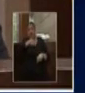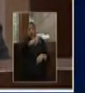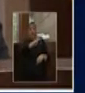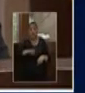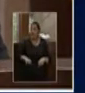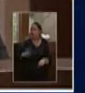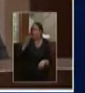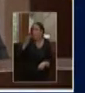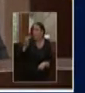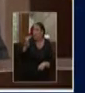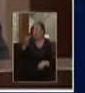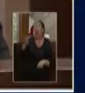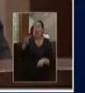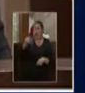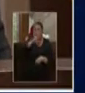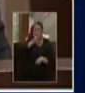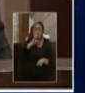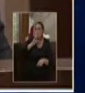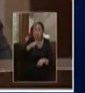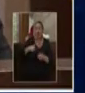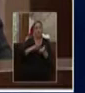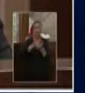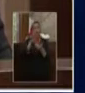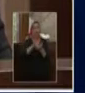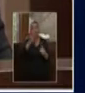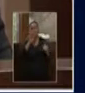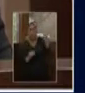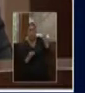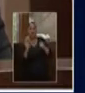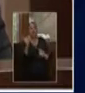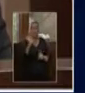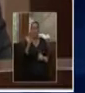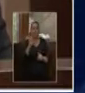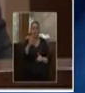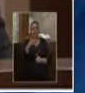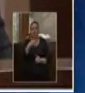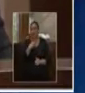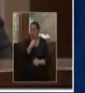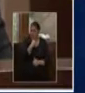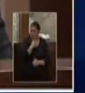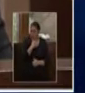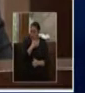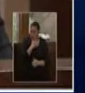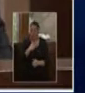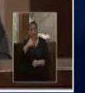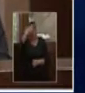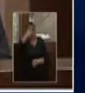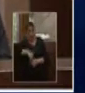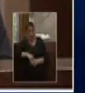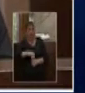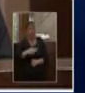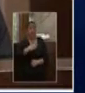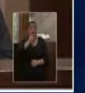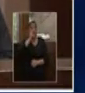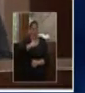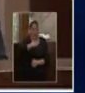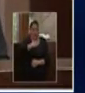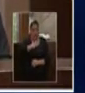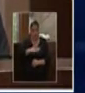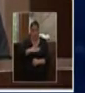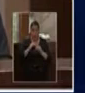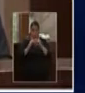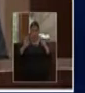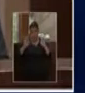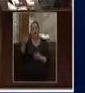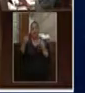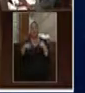válido en su origen, en el sentido de que no hay una acción partidista al crear un fideicomiso